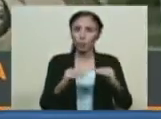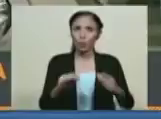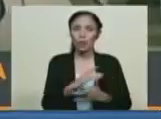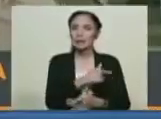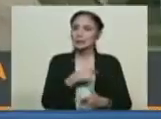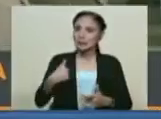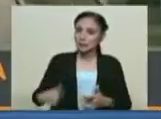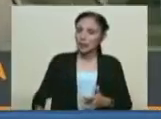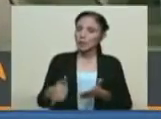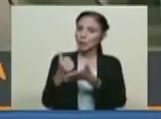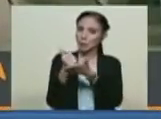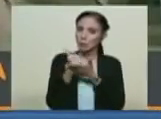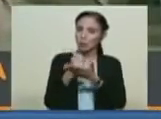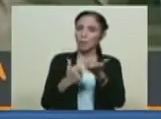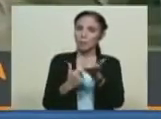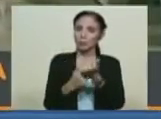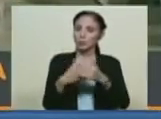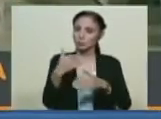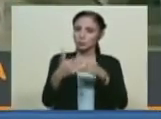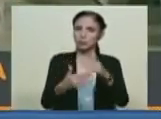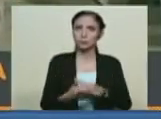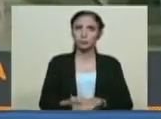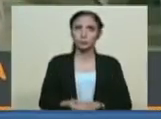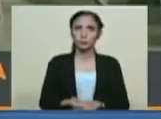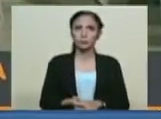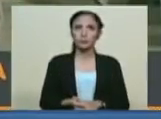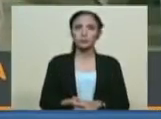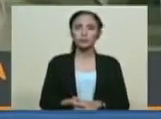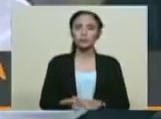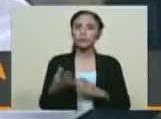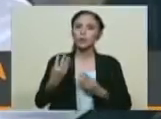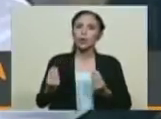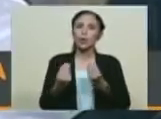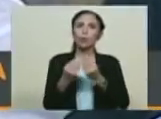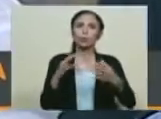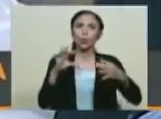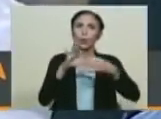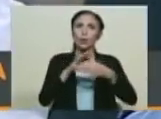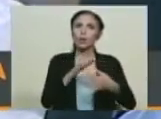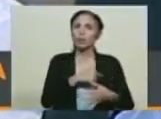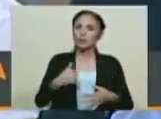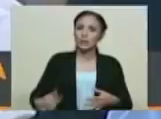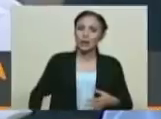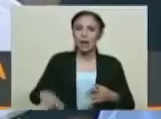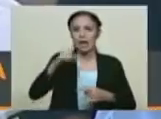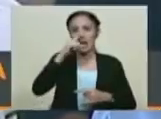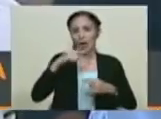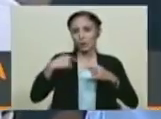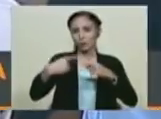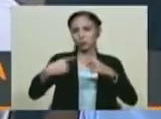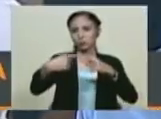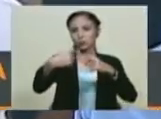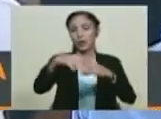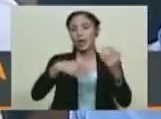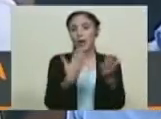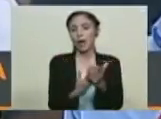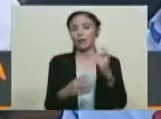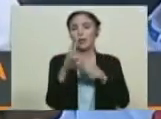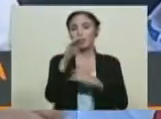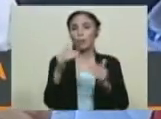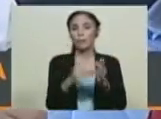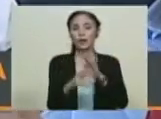China y vamos a seguir de la mano con la República Popular China en todos estos años, de aquí al